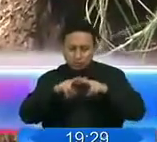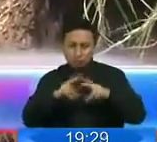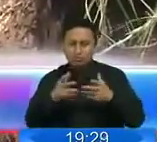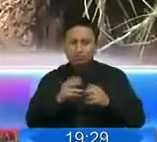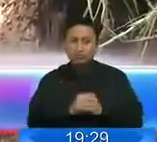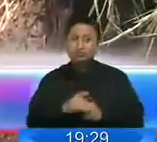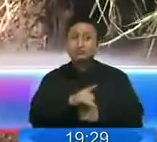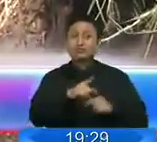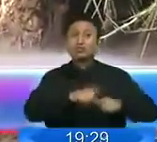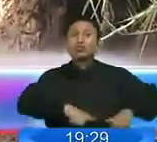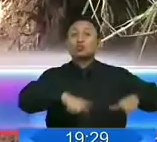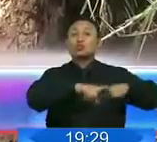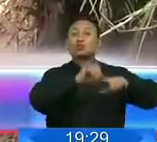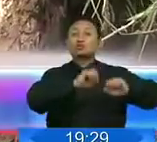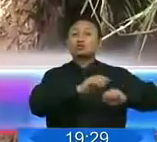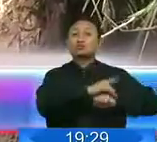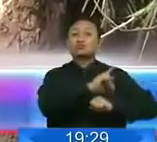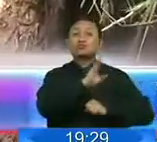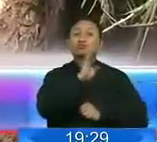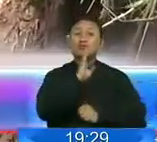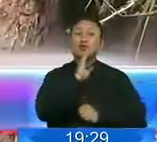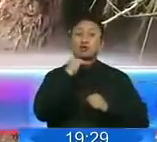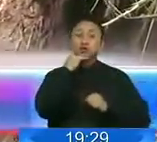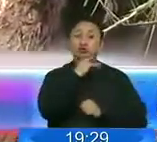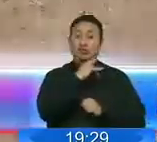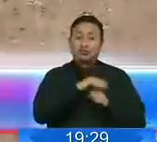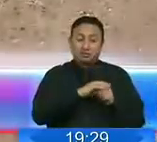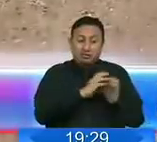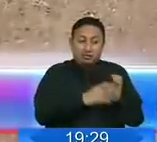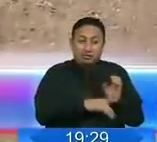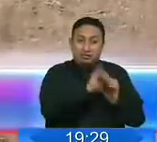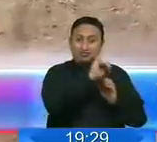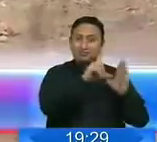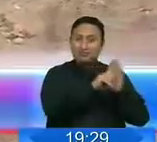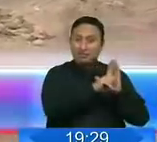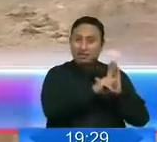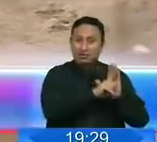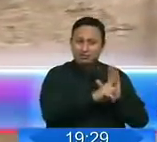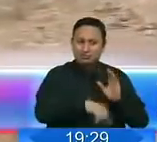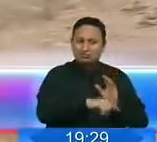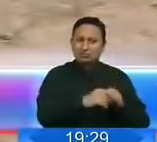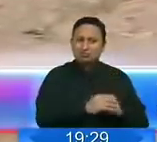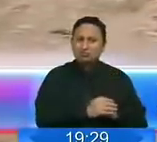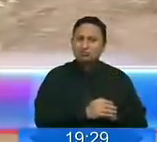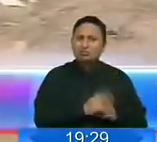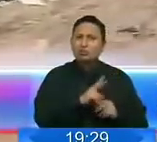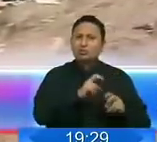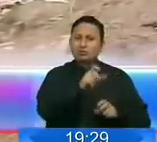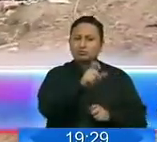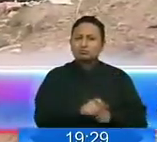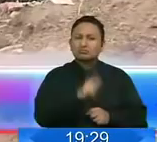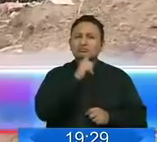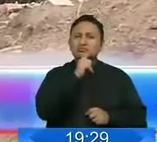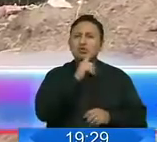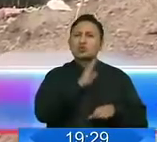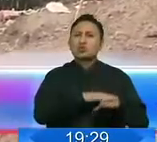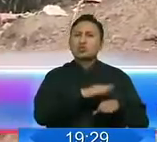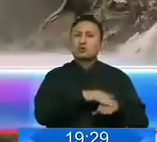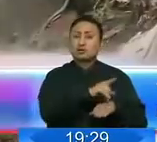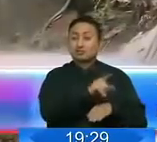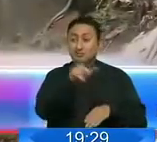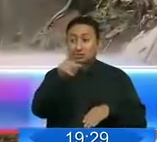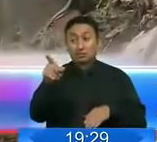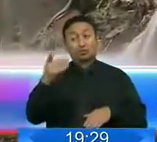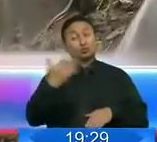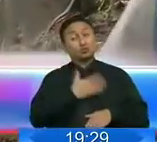lugar existían instalaciones de desagües clandestinos. Esto se investiga para determinar a los responsables y proceder a sancionar.